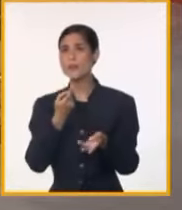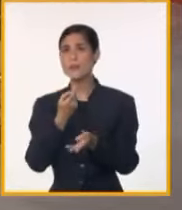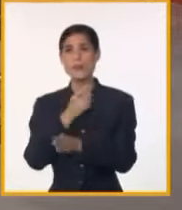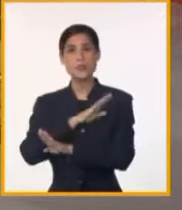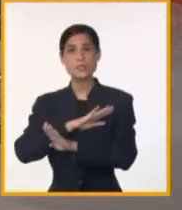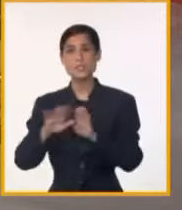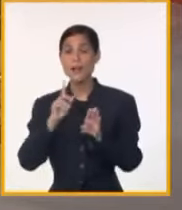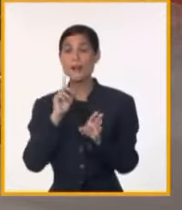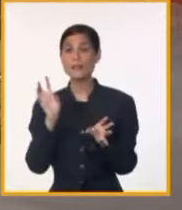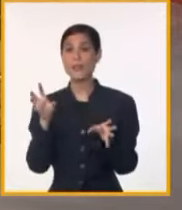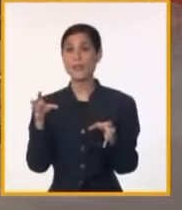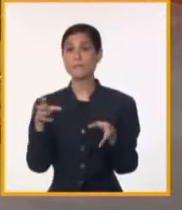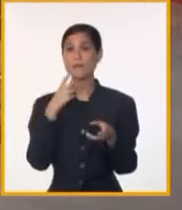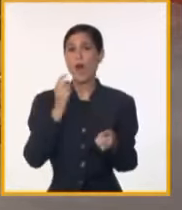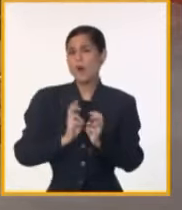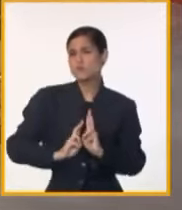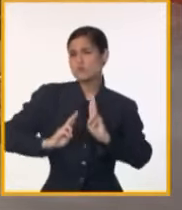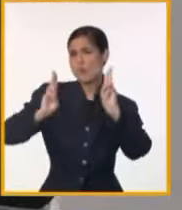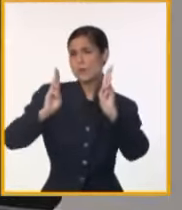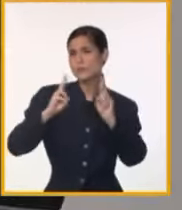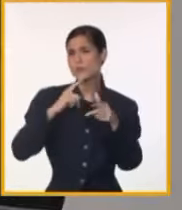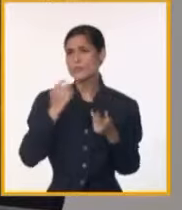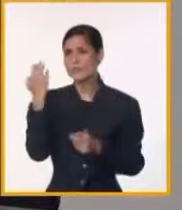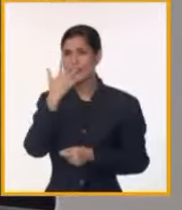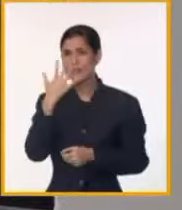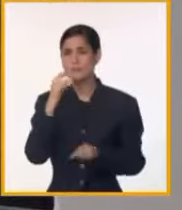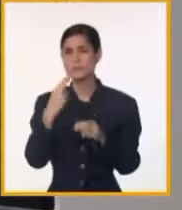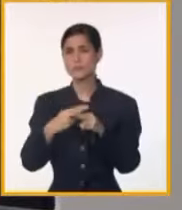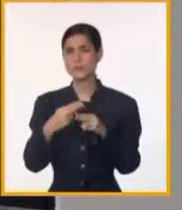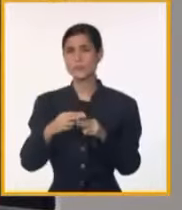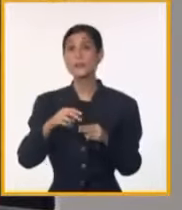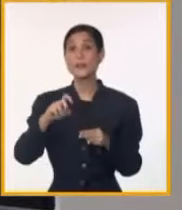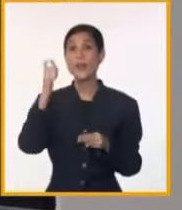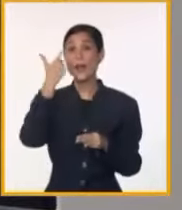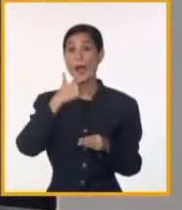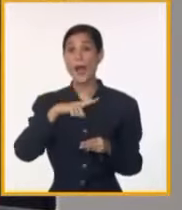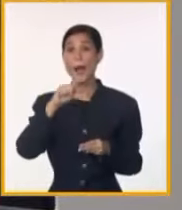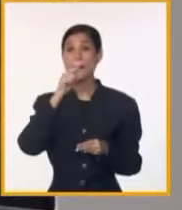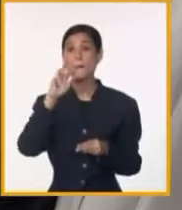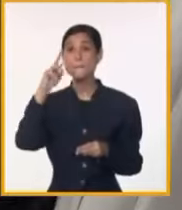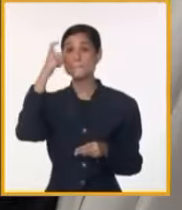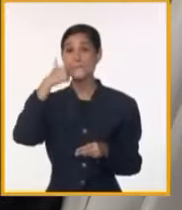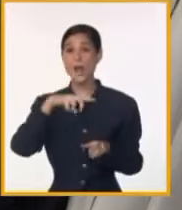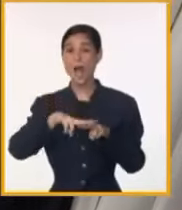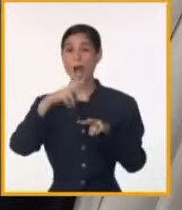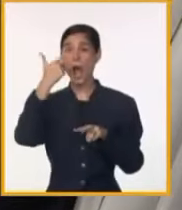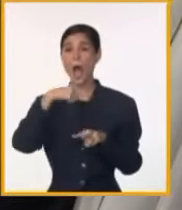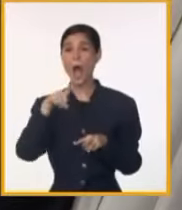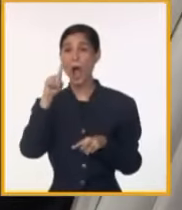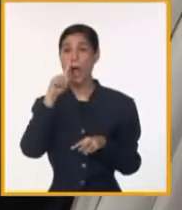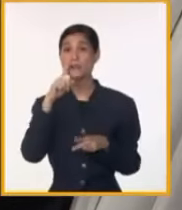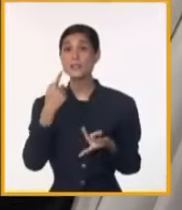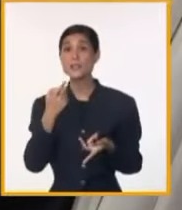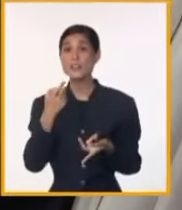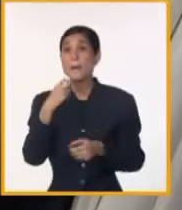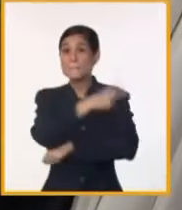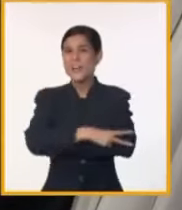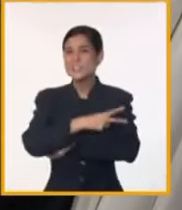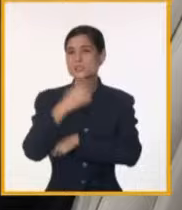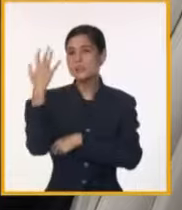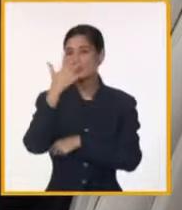Abraham que se venían extendiendo y yo tuve el trabajo de entre entre Israel Arabia Saudita Israel y otros Países